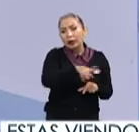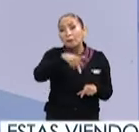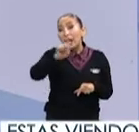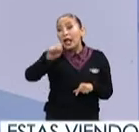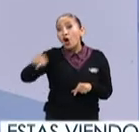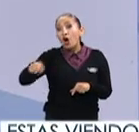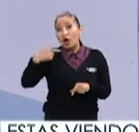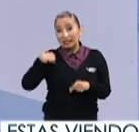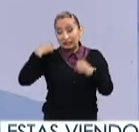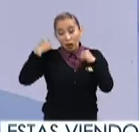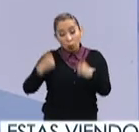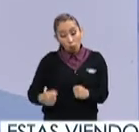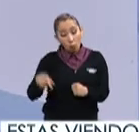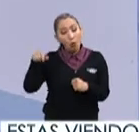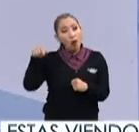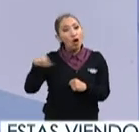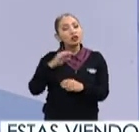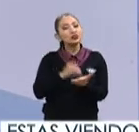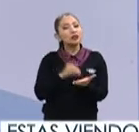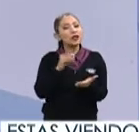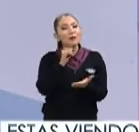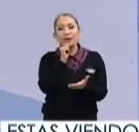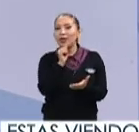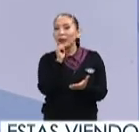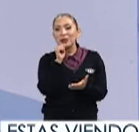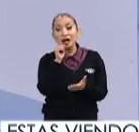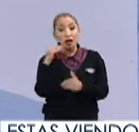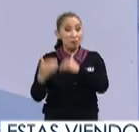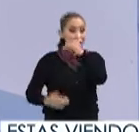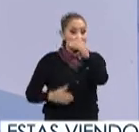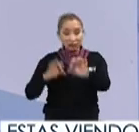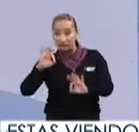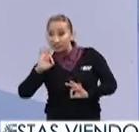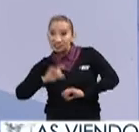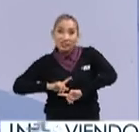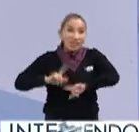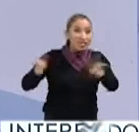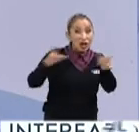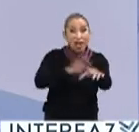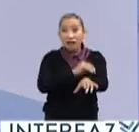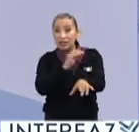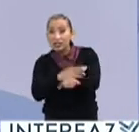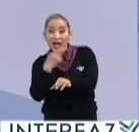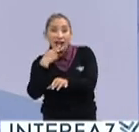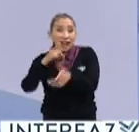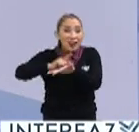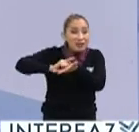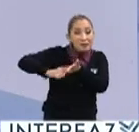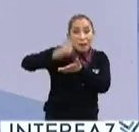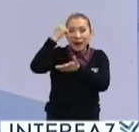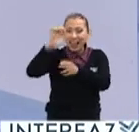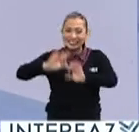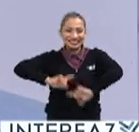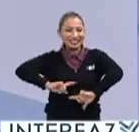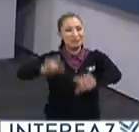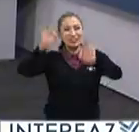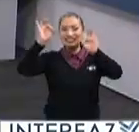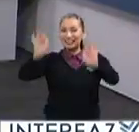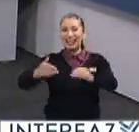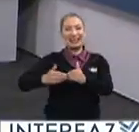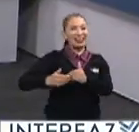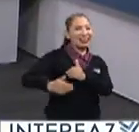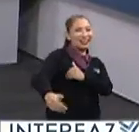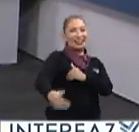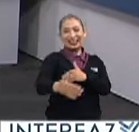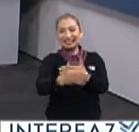Claro. Pero lo que sí es un hecho es que todavía no tenemos los avances necesarios en energía limpia como para decir que esto va a